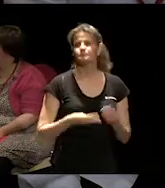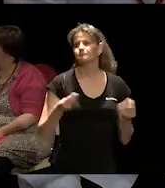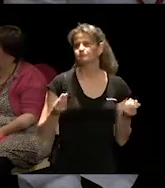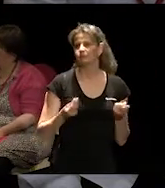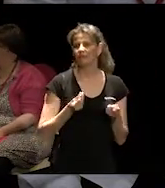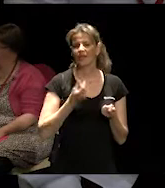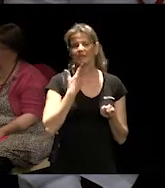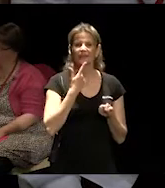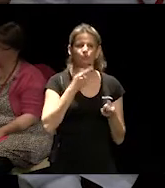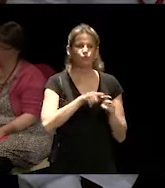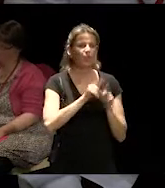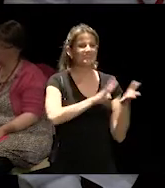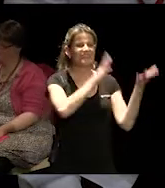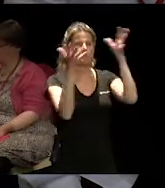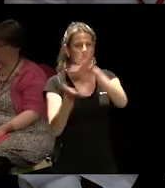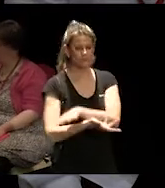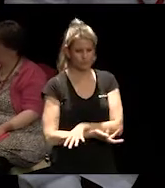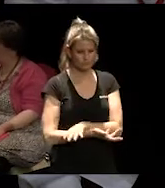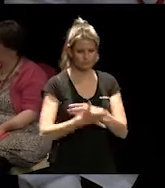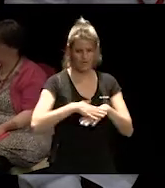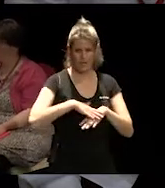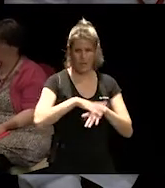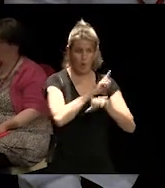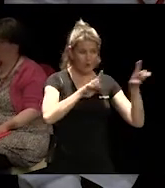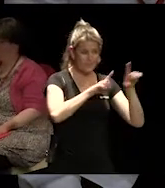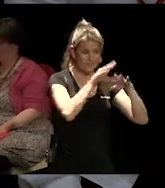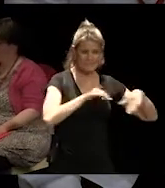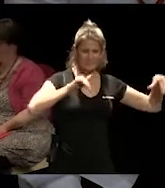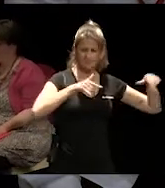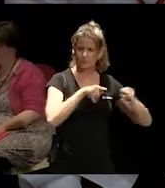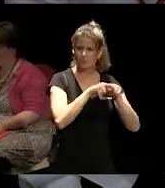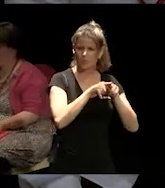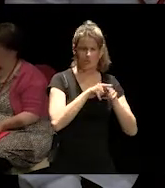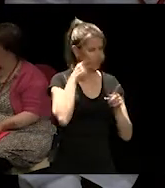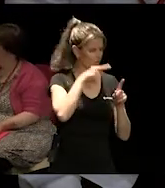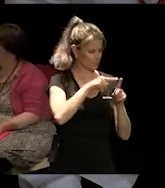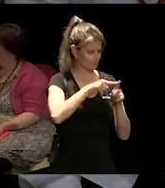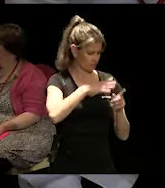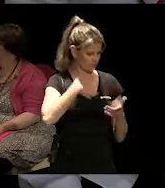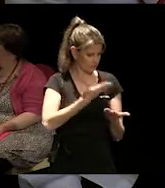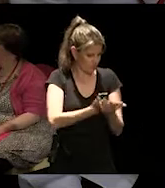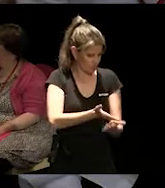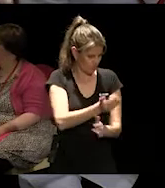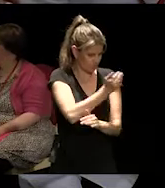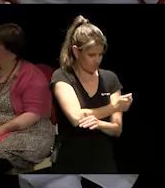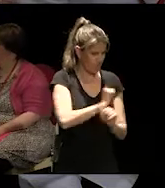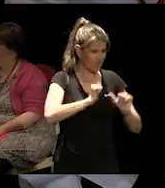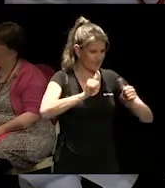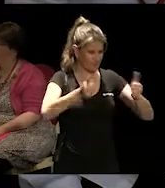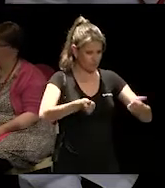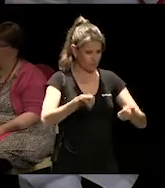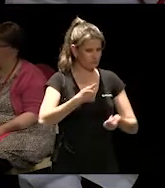Digamos que ha sido transformador para las orquestas, que es un poco también uno de los objetivos que nos propusimos cuando empezamos con este